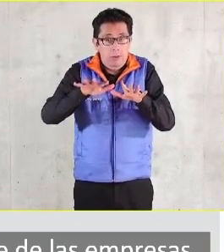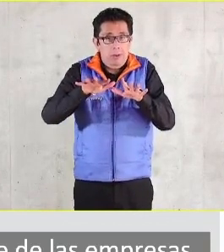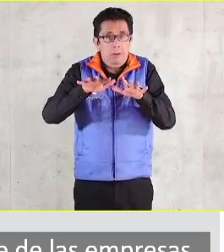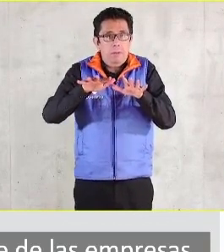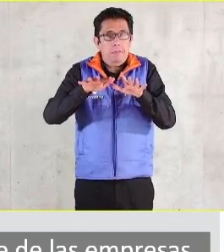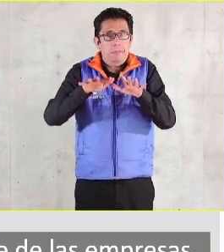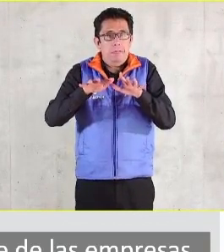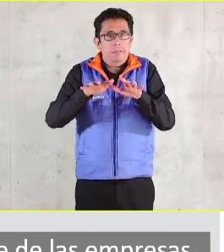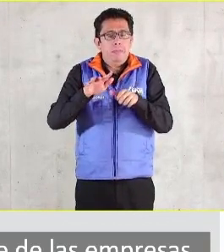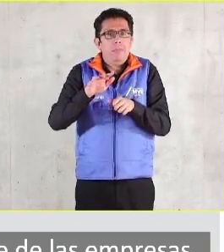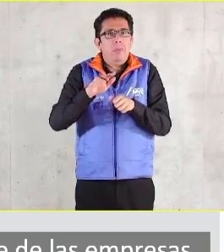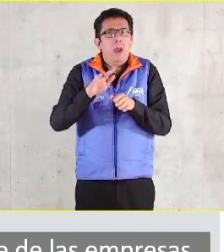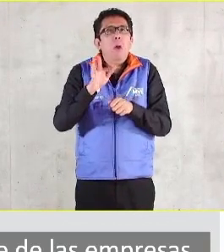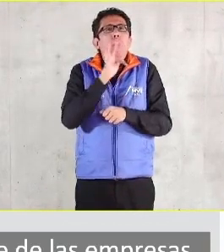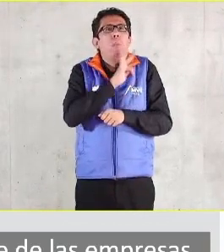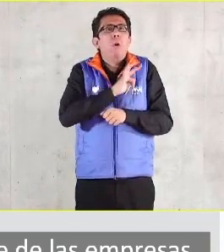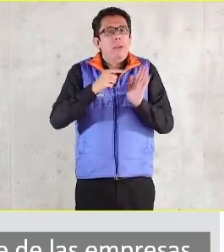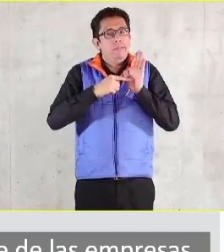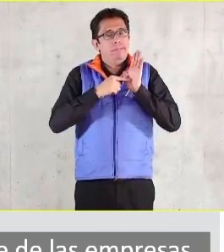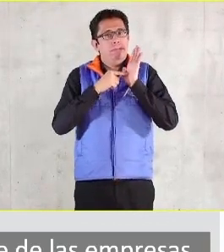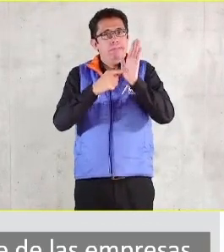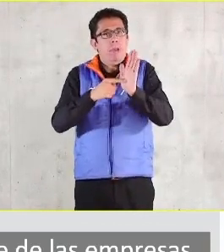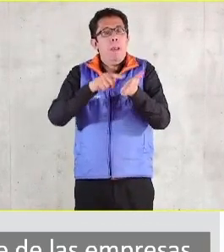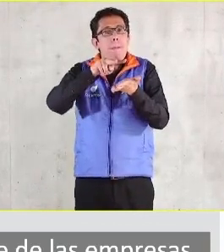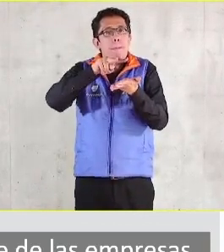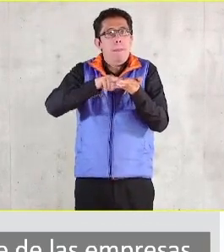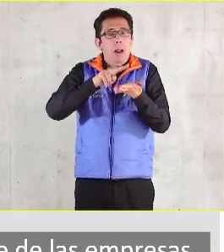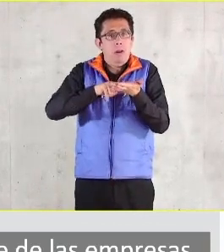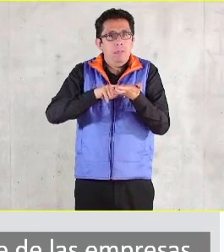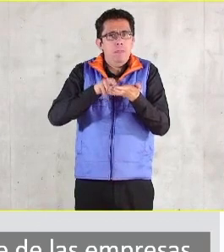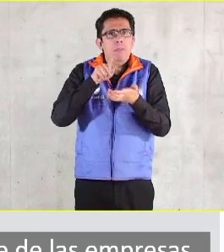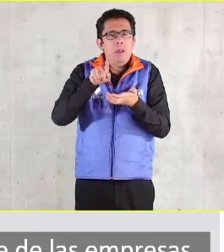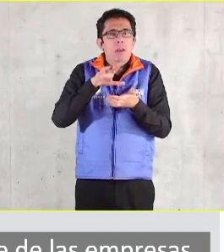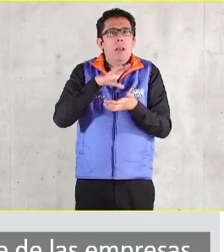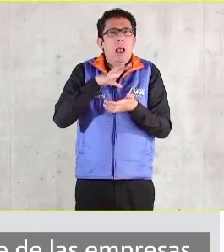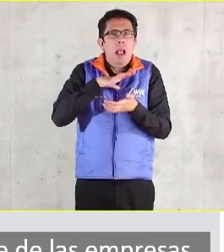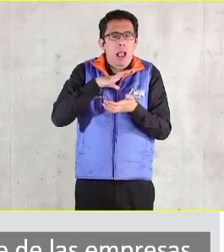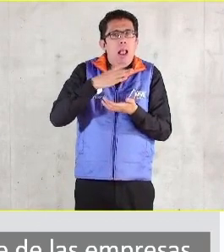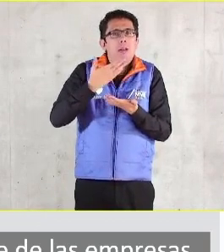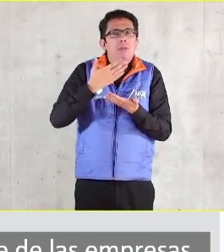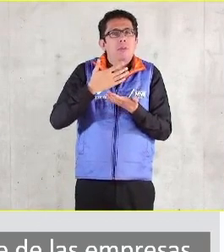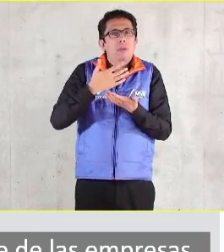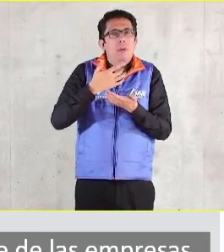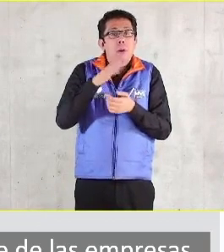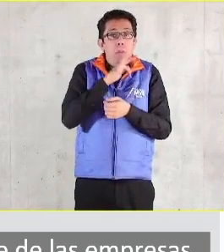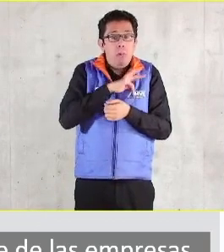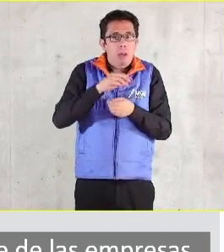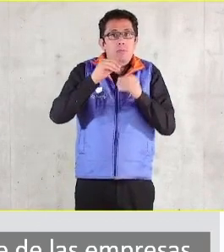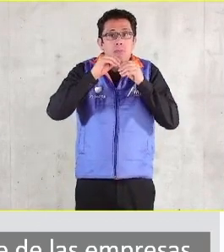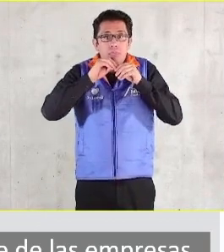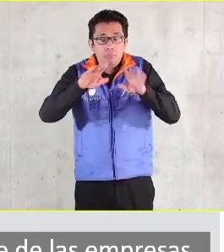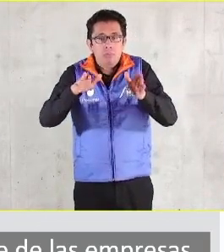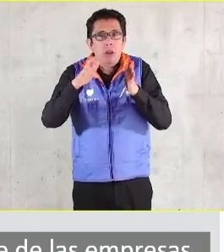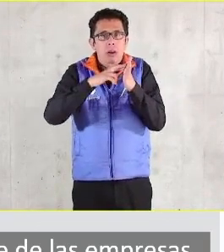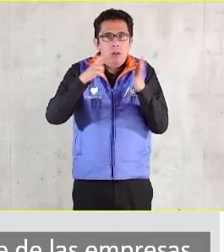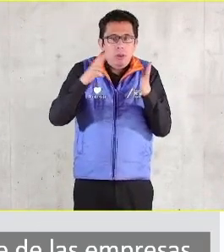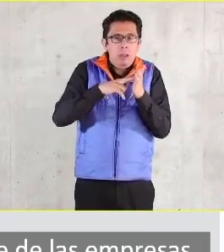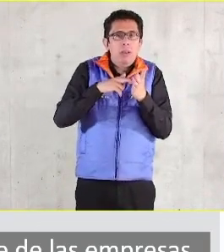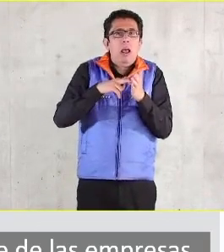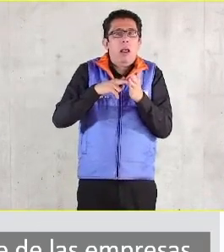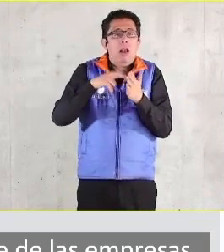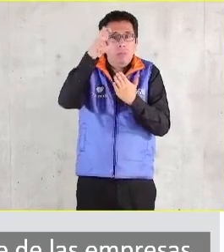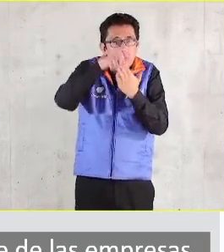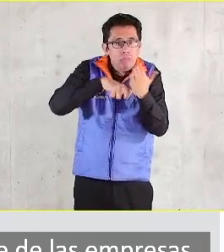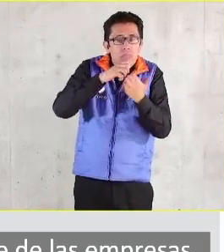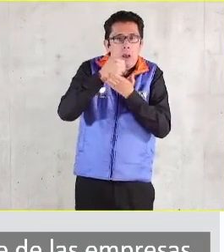con una oferta de valor. Creamos un centro de pensamiento para hacer publicaciones, aplicaciones, asesorías, centros de información